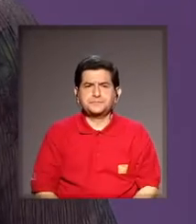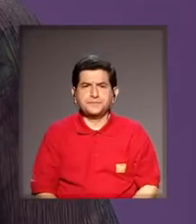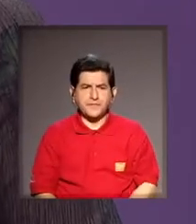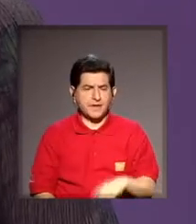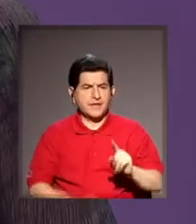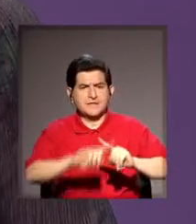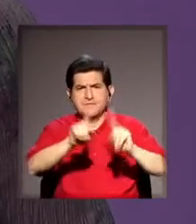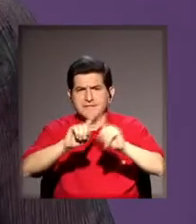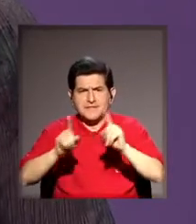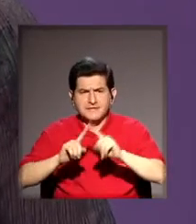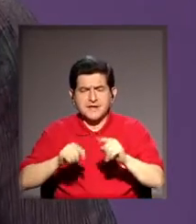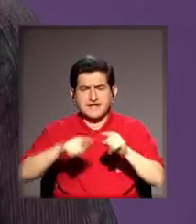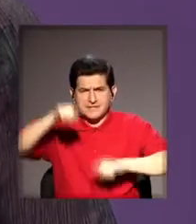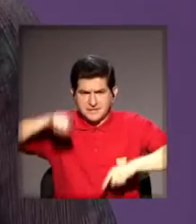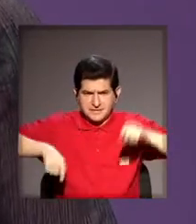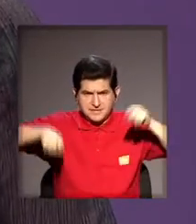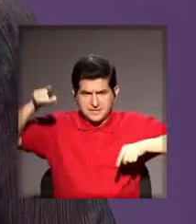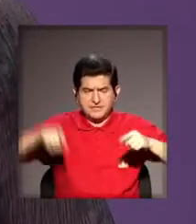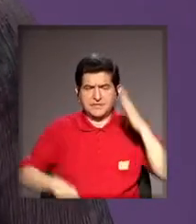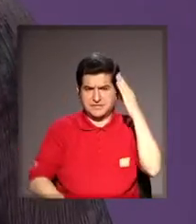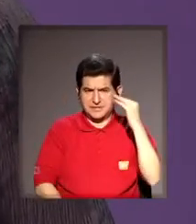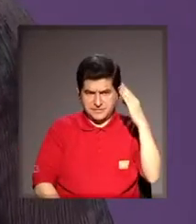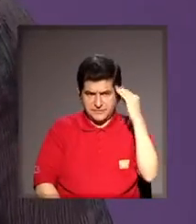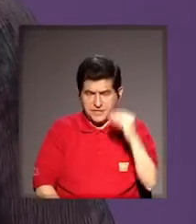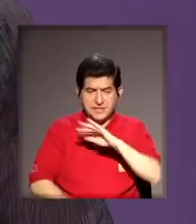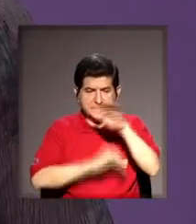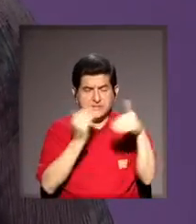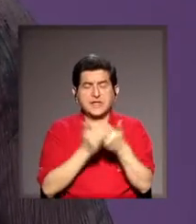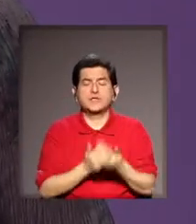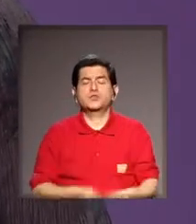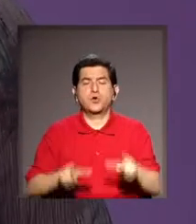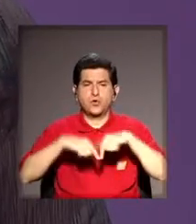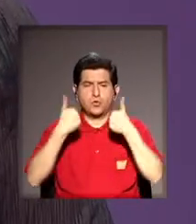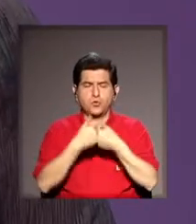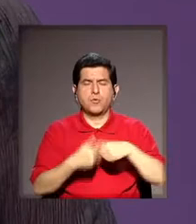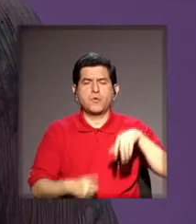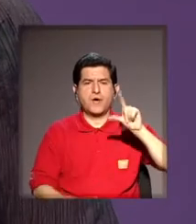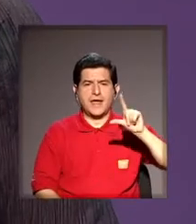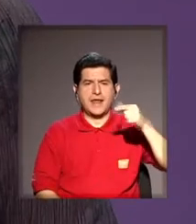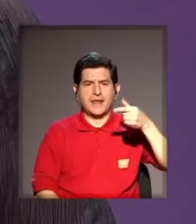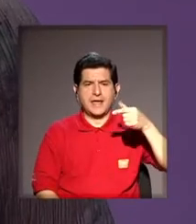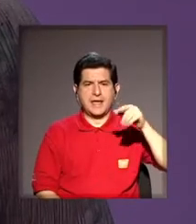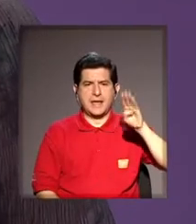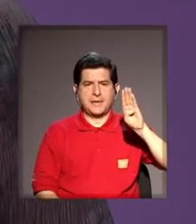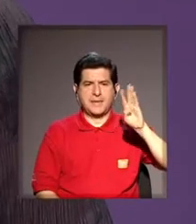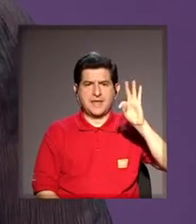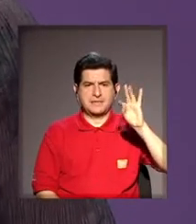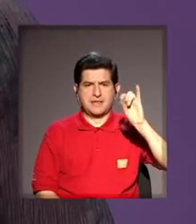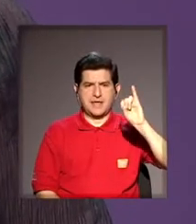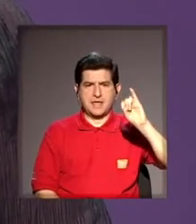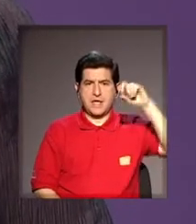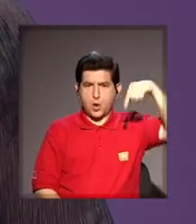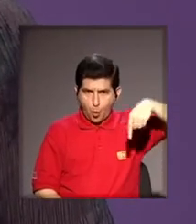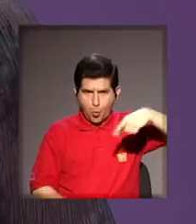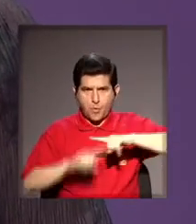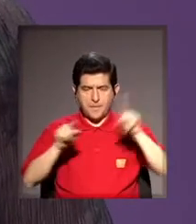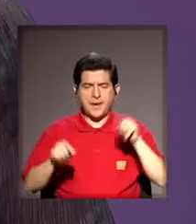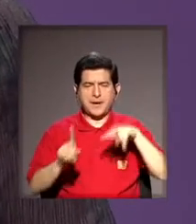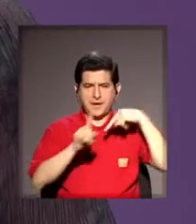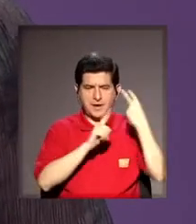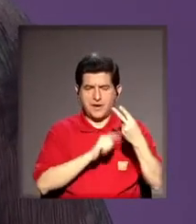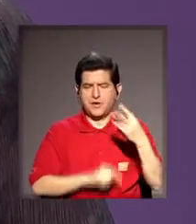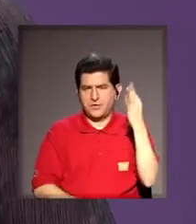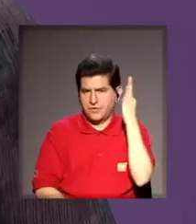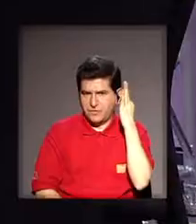de la diversidad digamos de vivencias de todo el espectro del gti cook pero desde esa perspectiva feminista